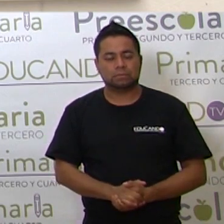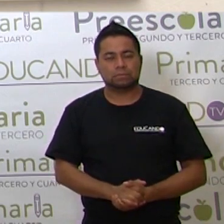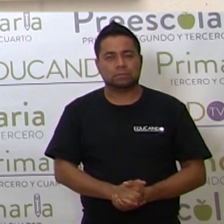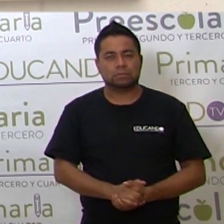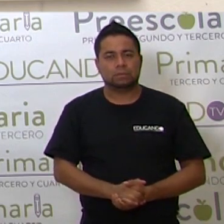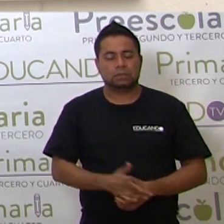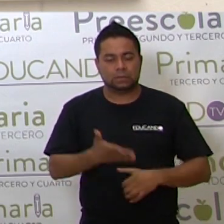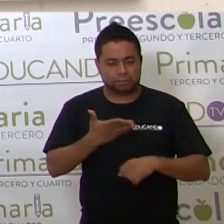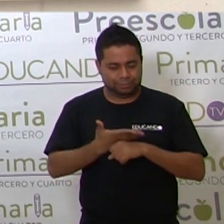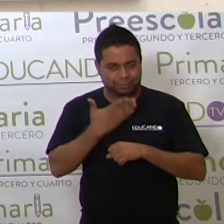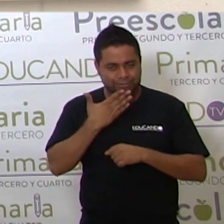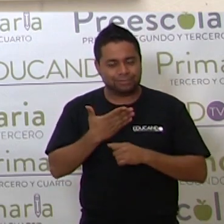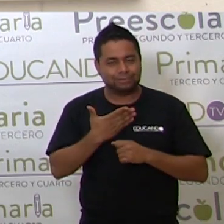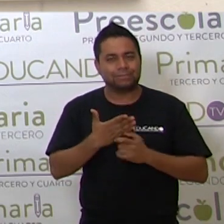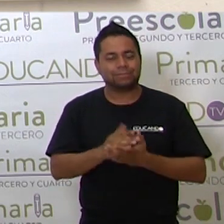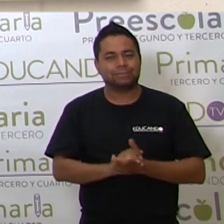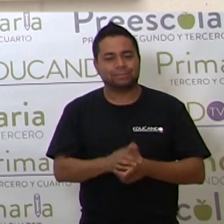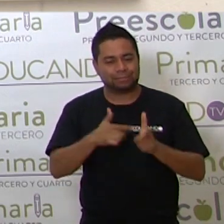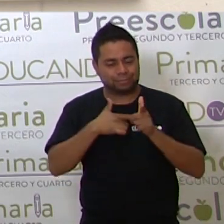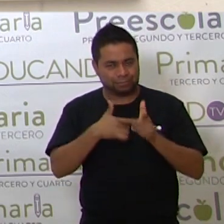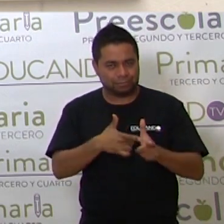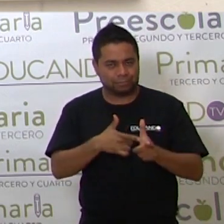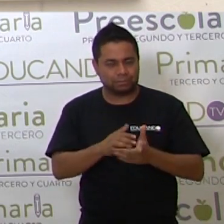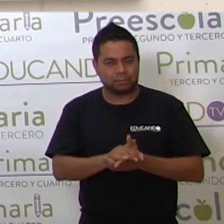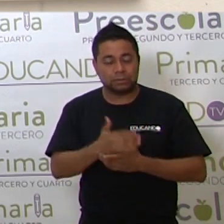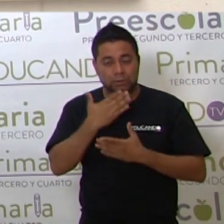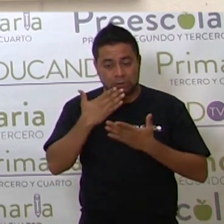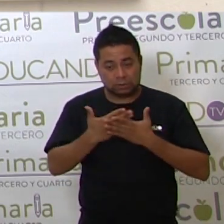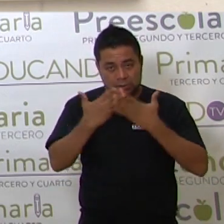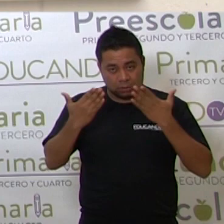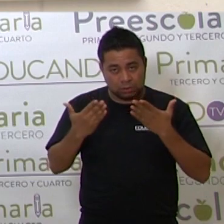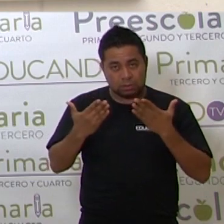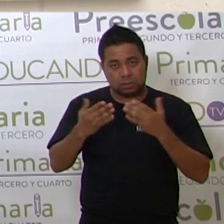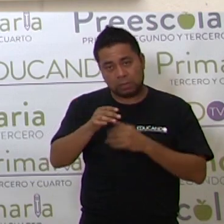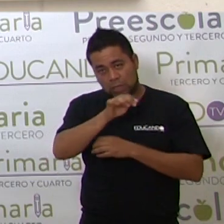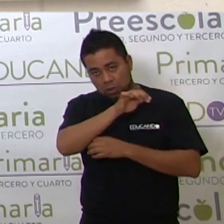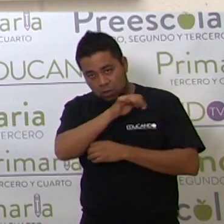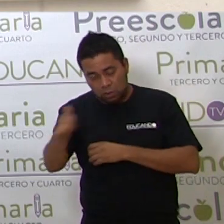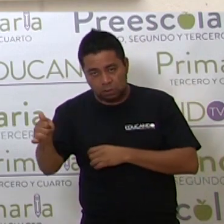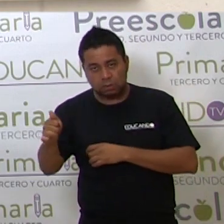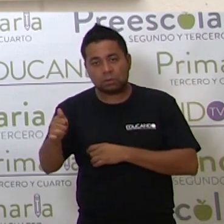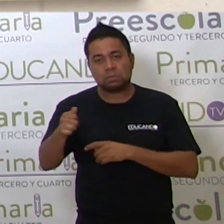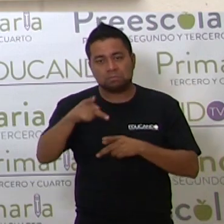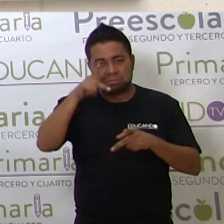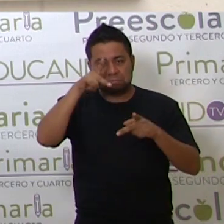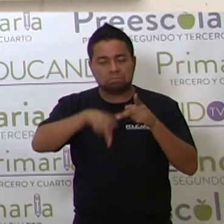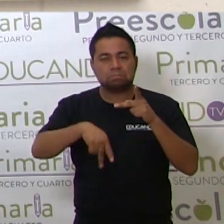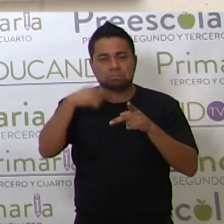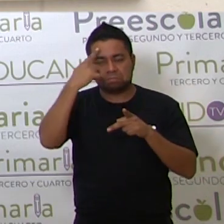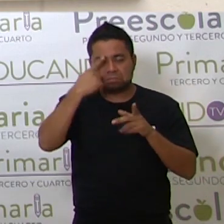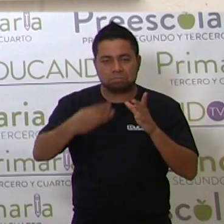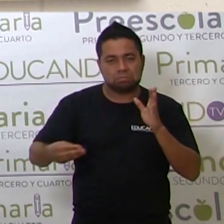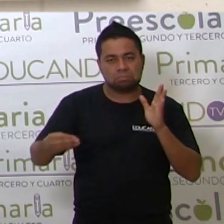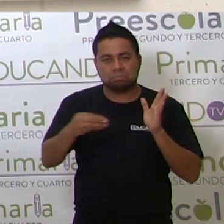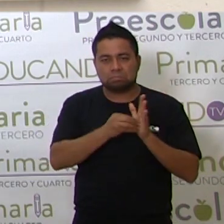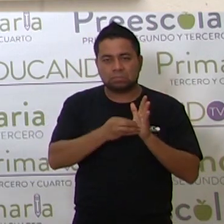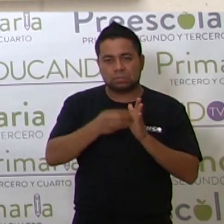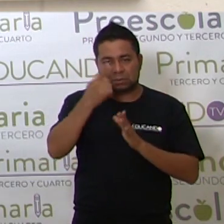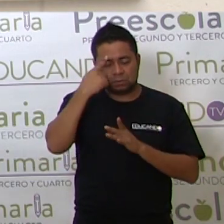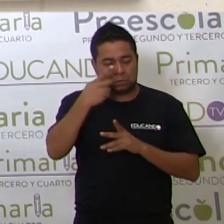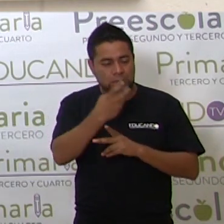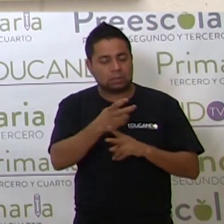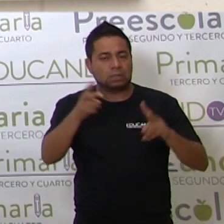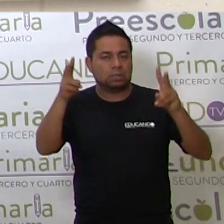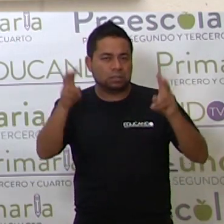bueno ahora vamos a ver otro elemento u otra parte que vamos a ver en este